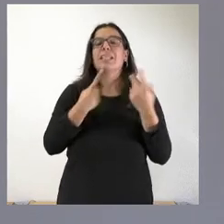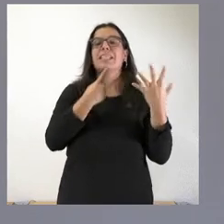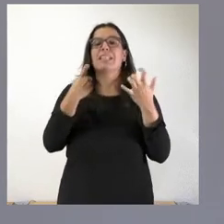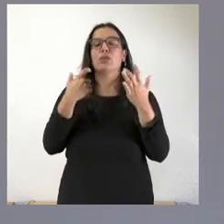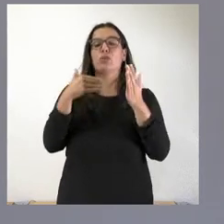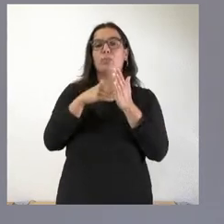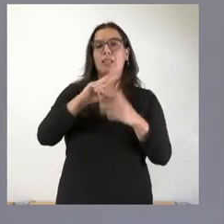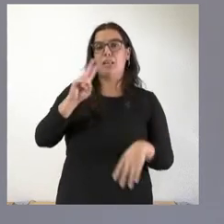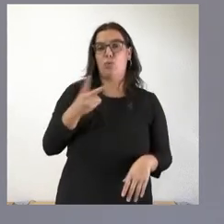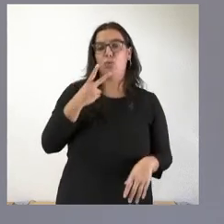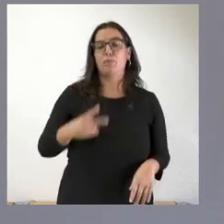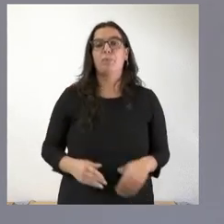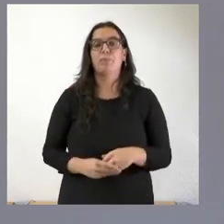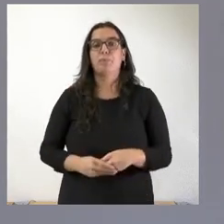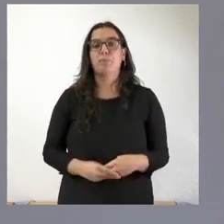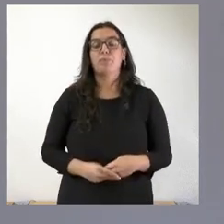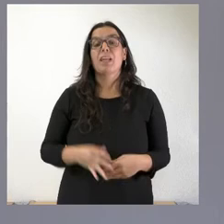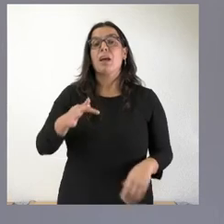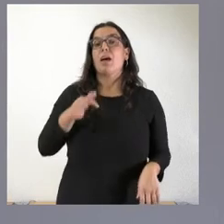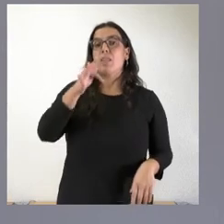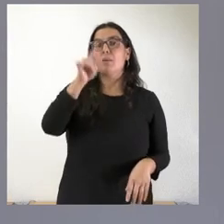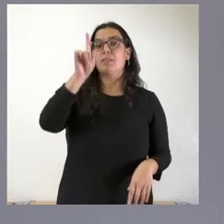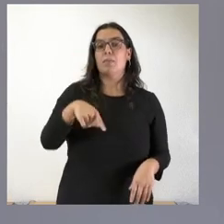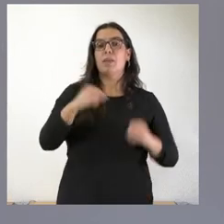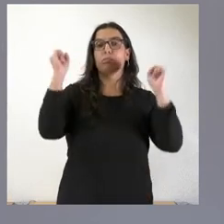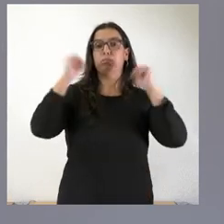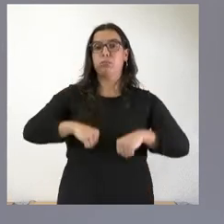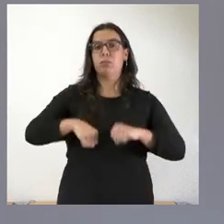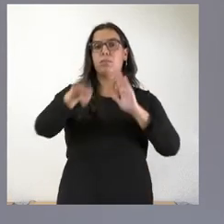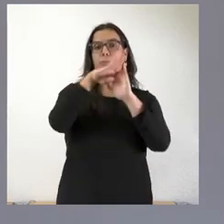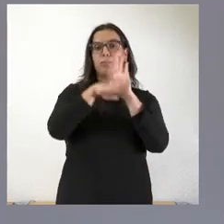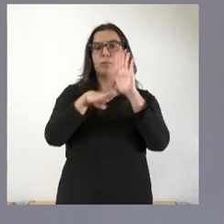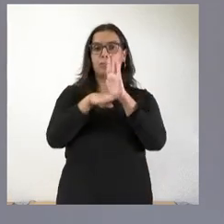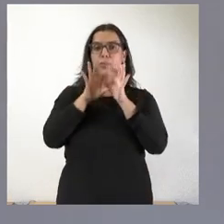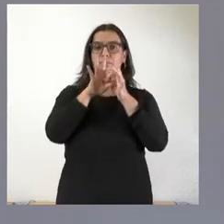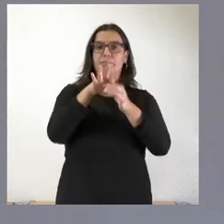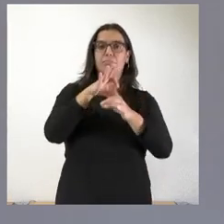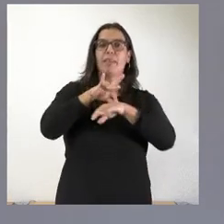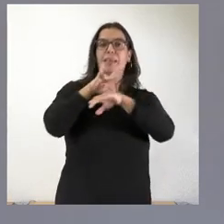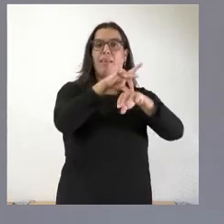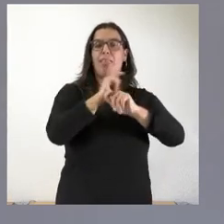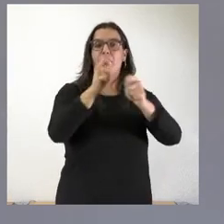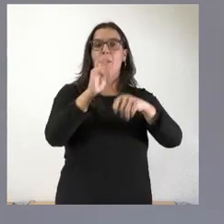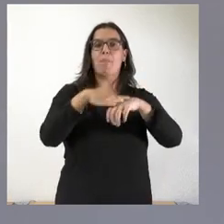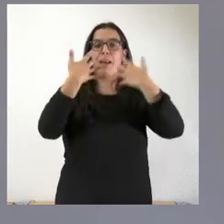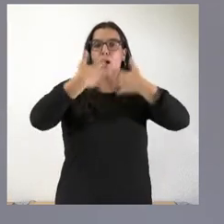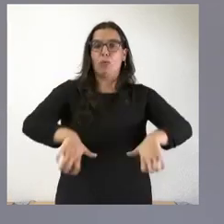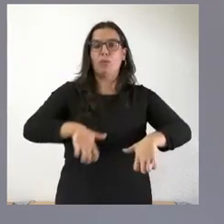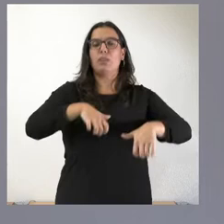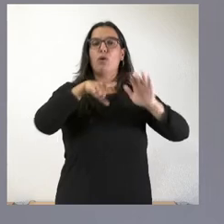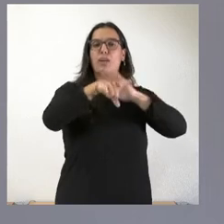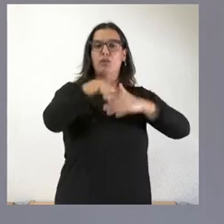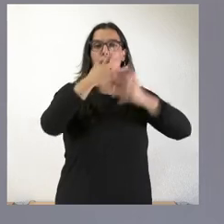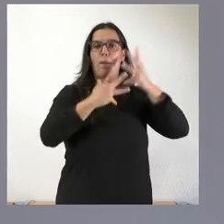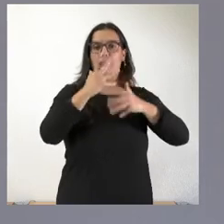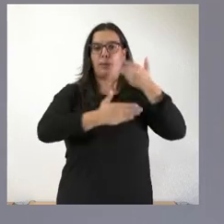600.000 euros. La Junta, además, aprueba las directrices vinculantes que permitan automatizar los trámites administrativos en